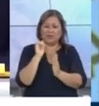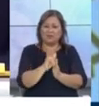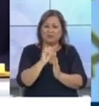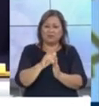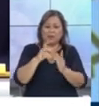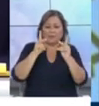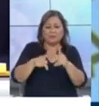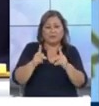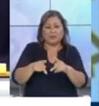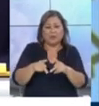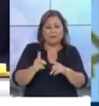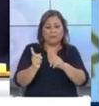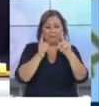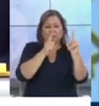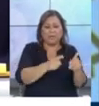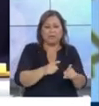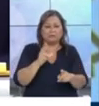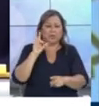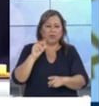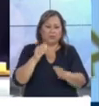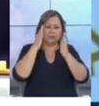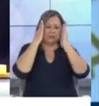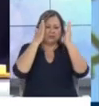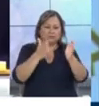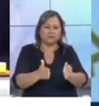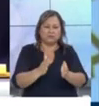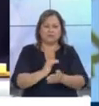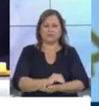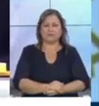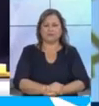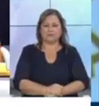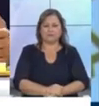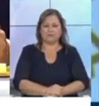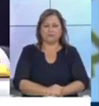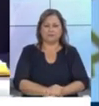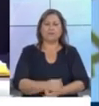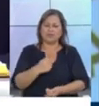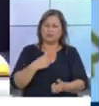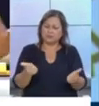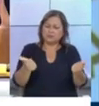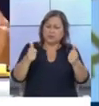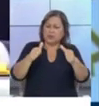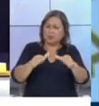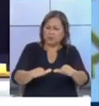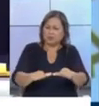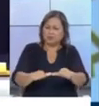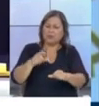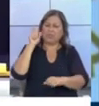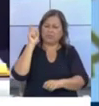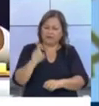niega a los panameños la el nivel y la calidad de salud que se merecen concuerdo contigo de que debemos